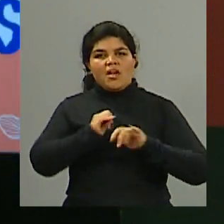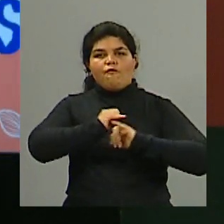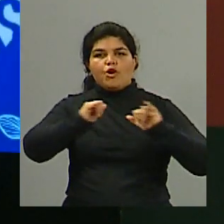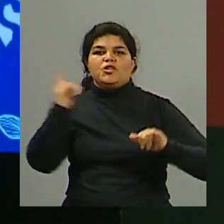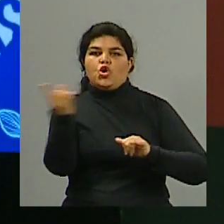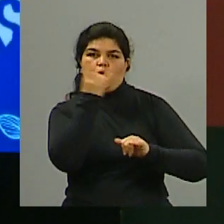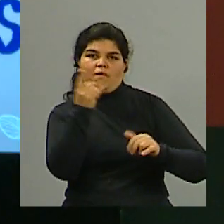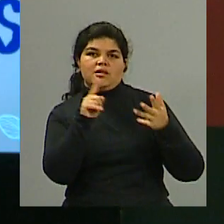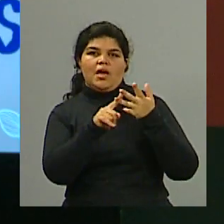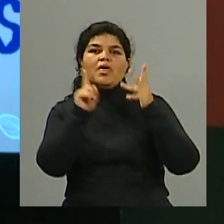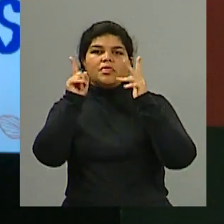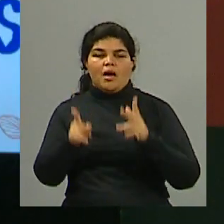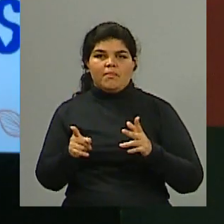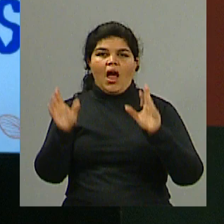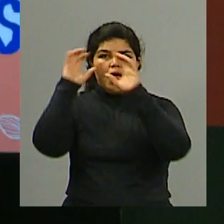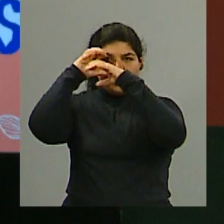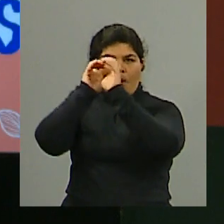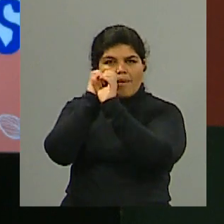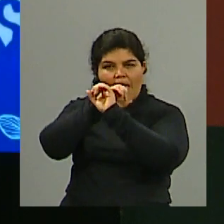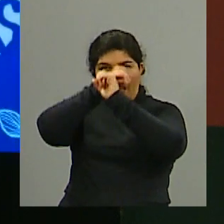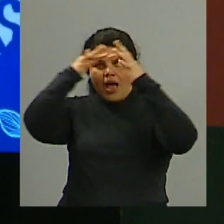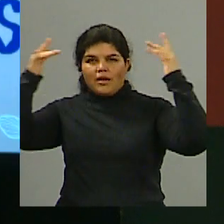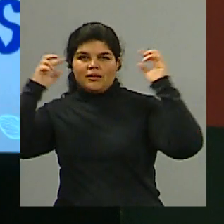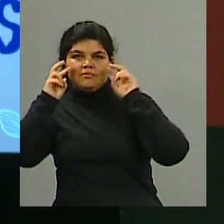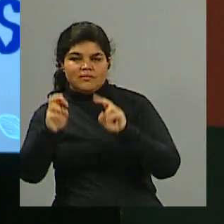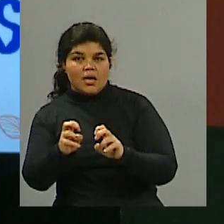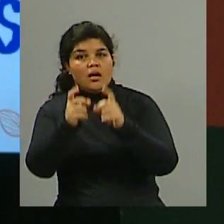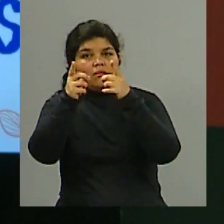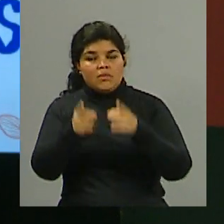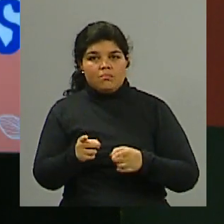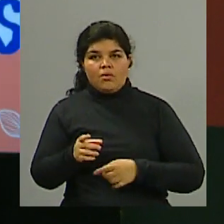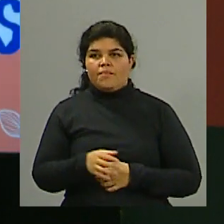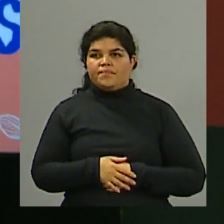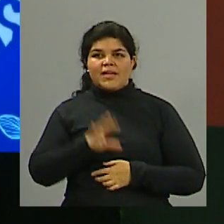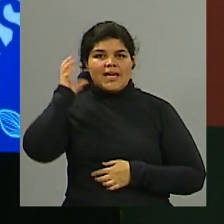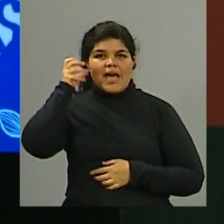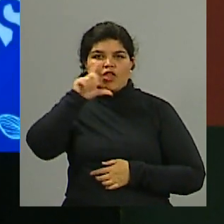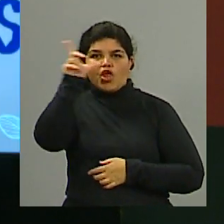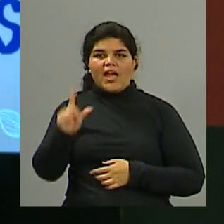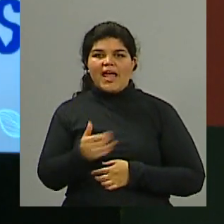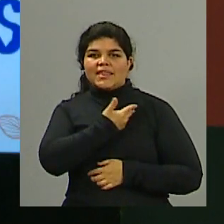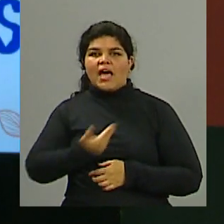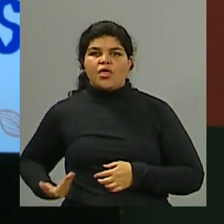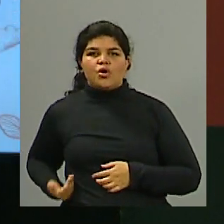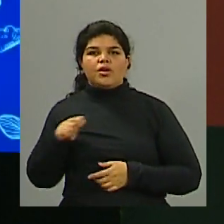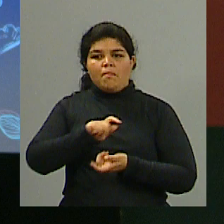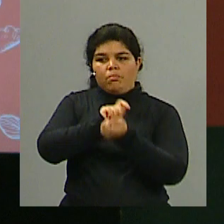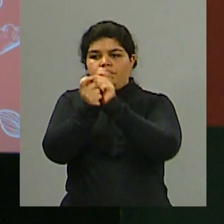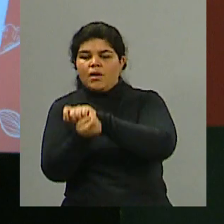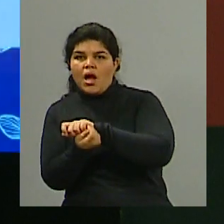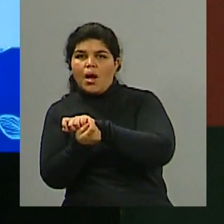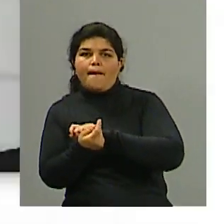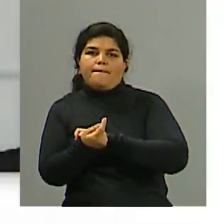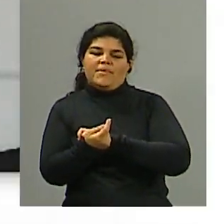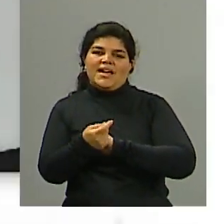universidades, de astronomía también. Y en junio de 1957 Radio del Estado se convirtió en Radio Nacional, con el